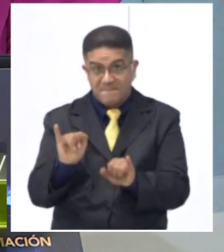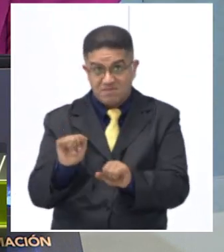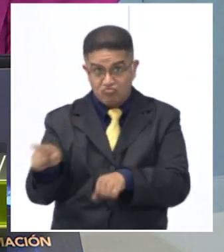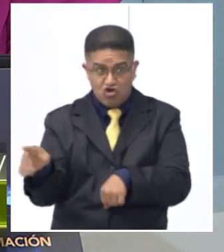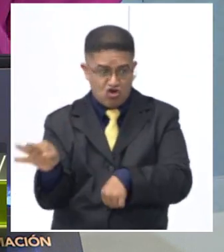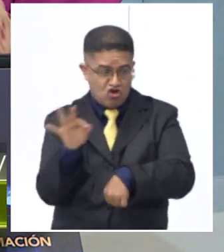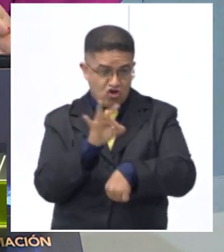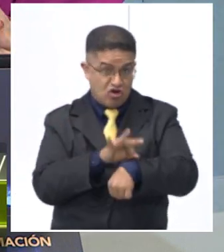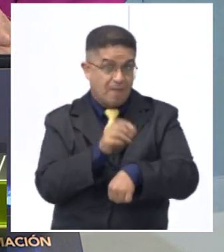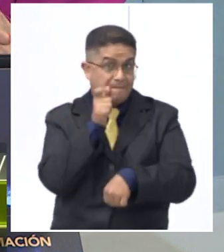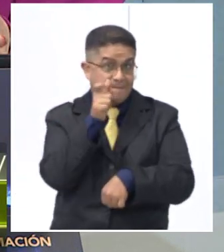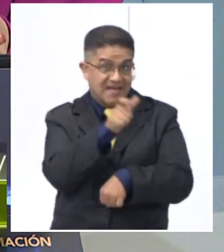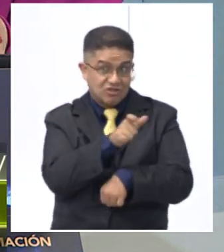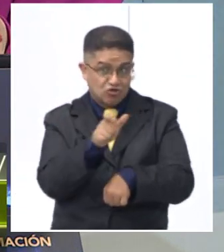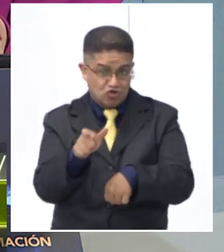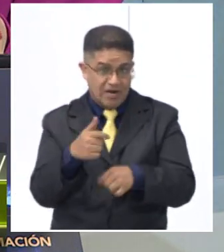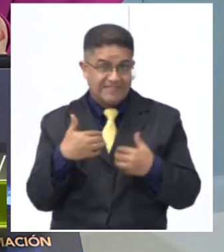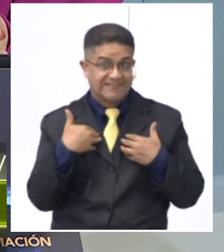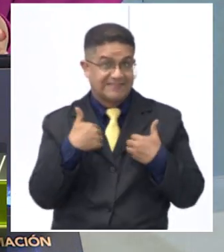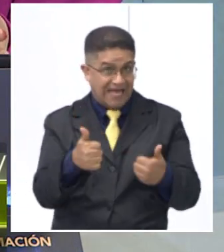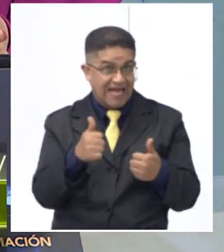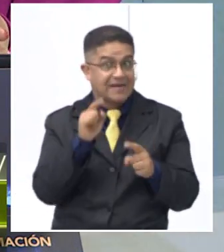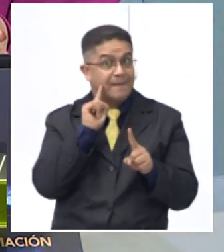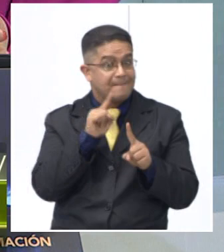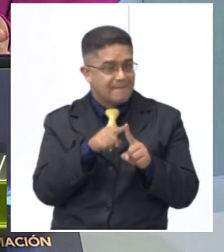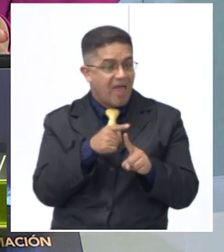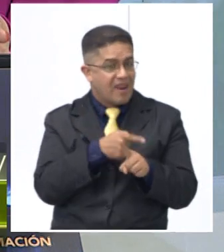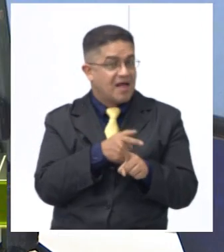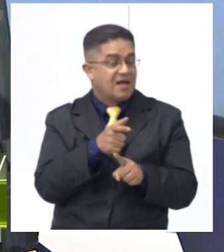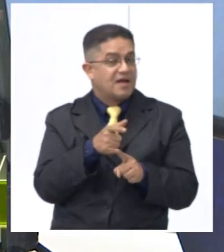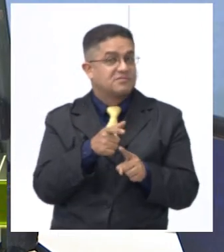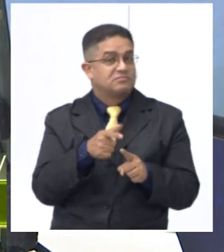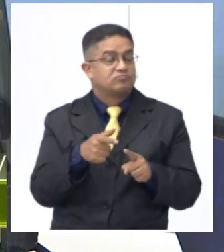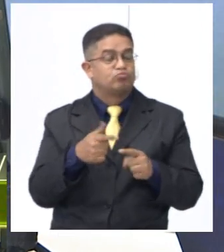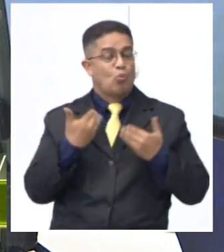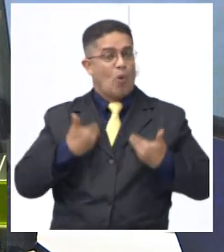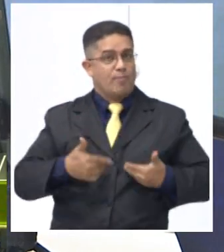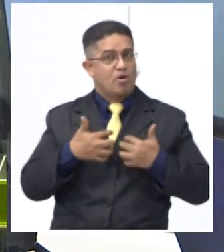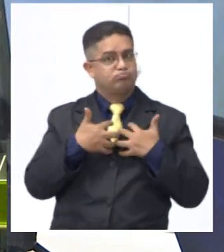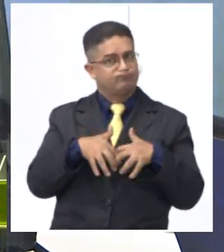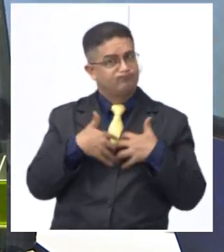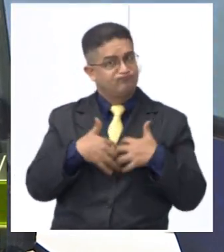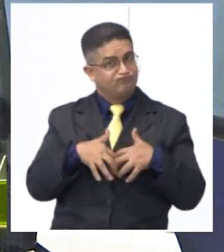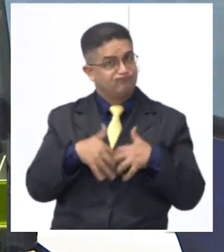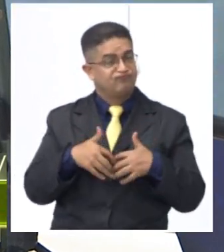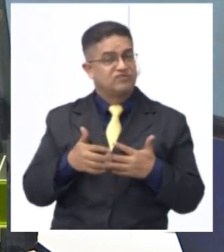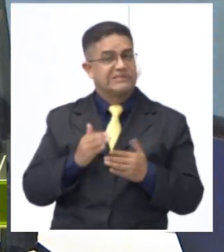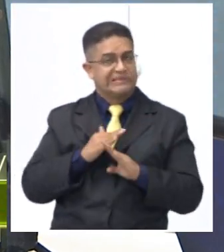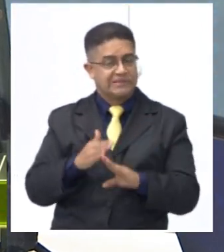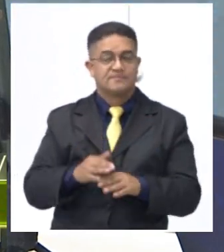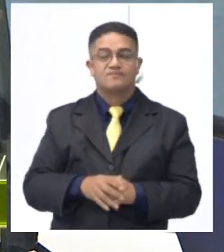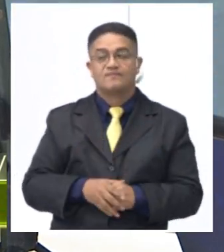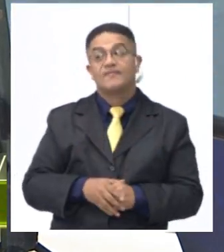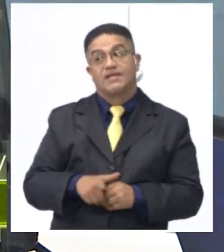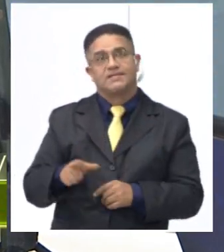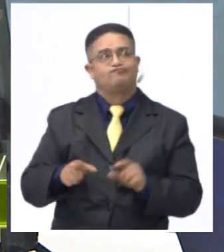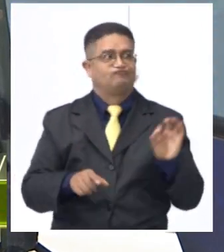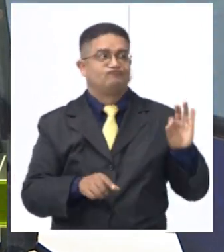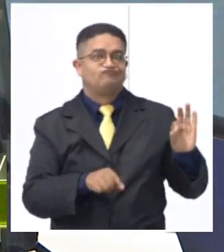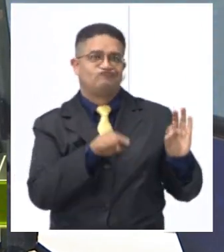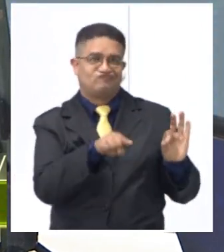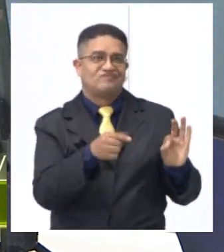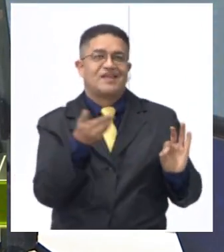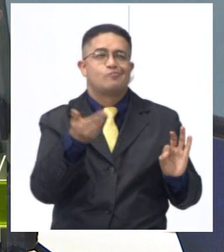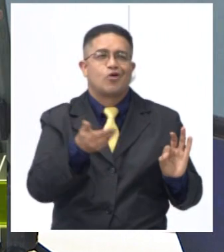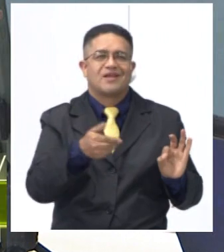persona infectada a una persona sana para poder generar estos anticuerpos. Incluso ese concepto es sumamente importante, el de